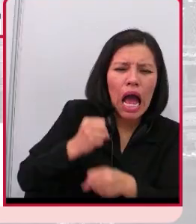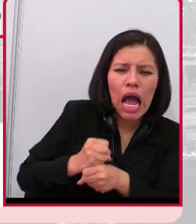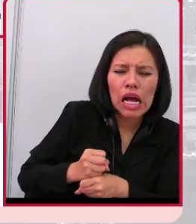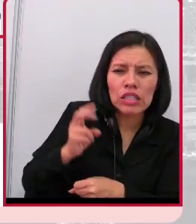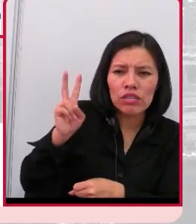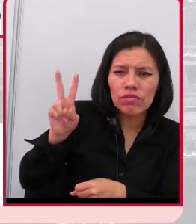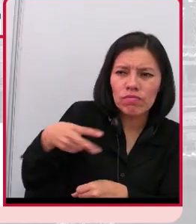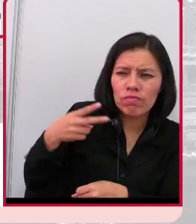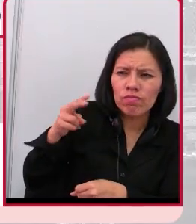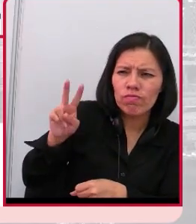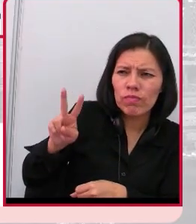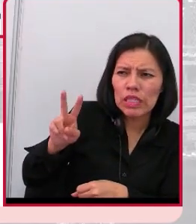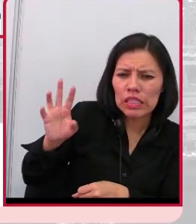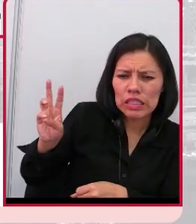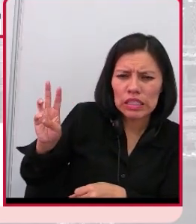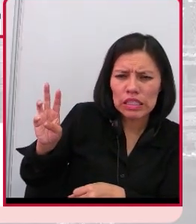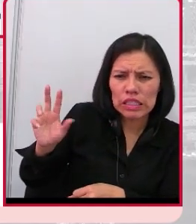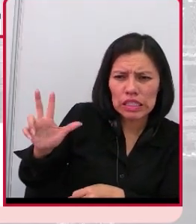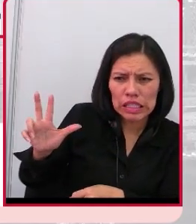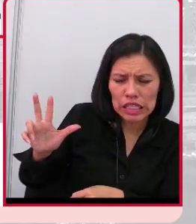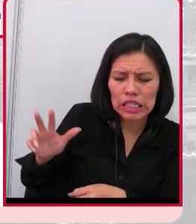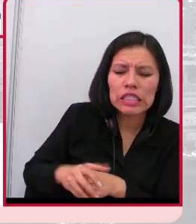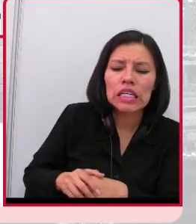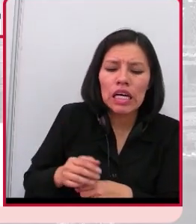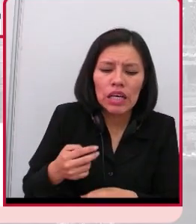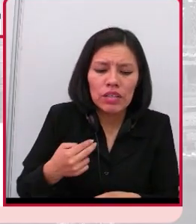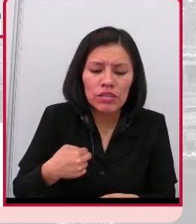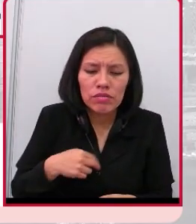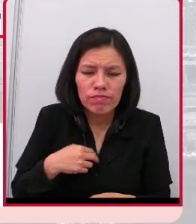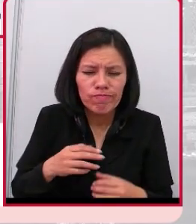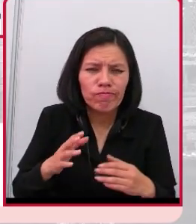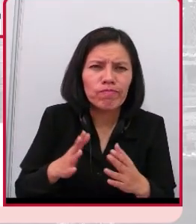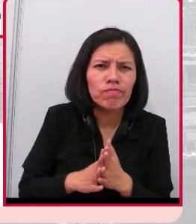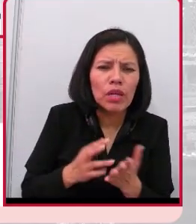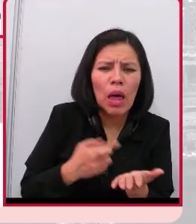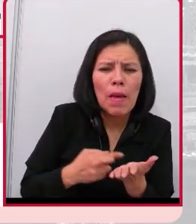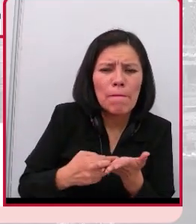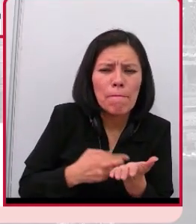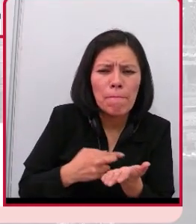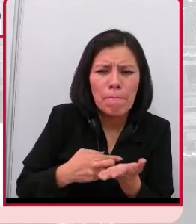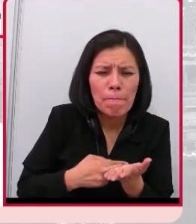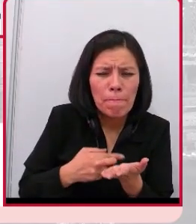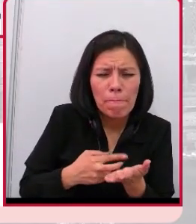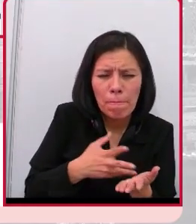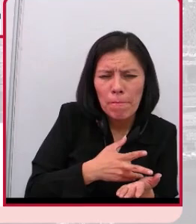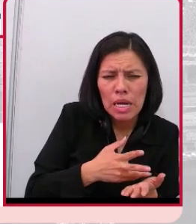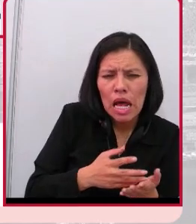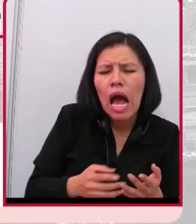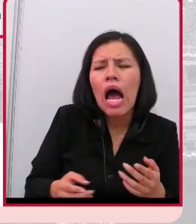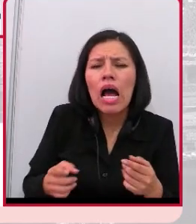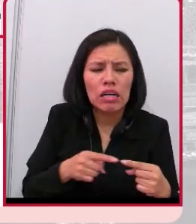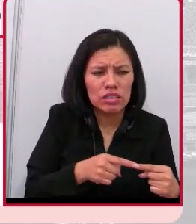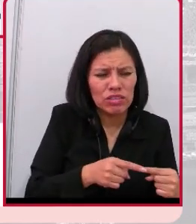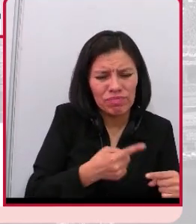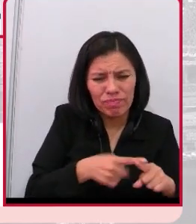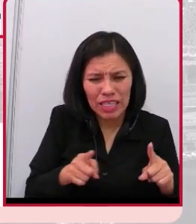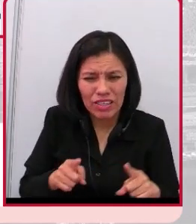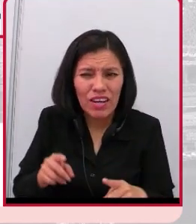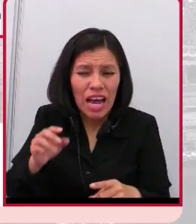presupuesto, con este 20% sobre lo que fue presupuestado en el año 24, producto de esta